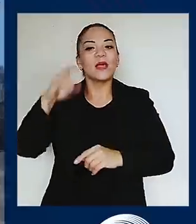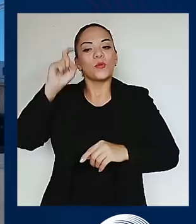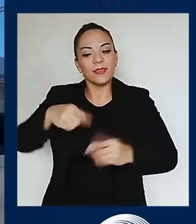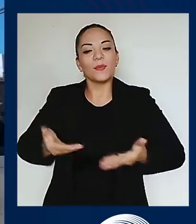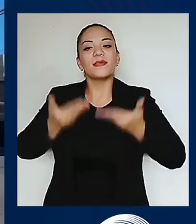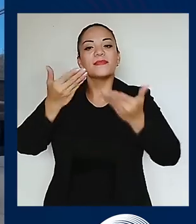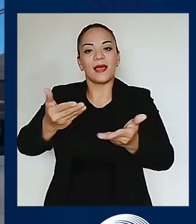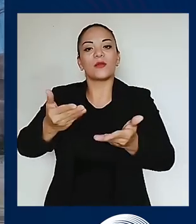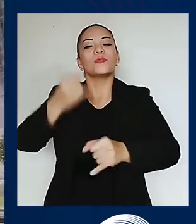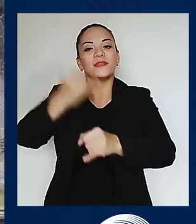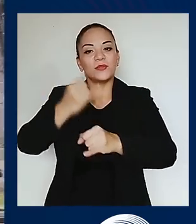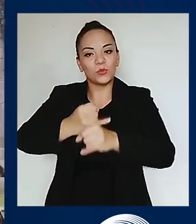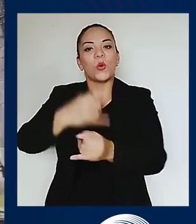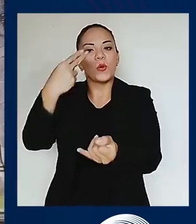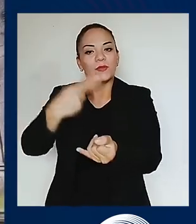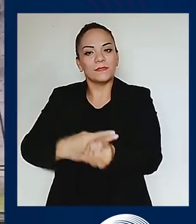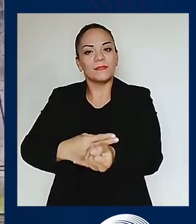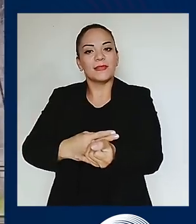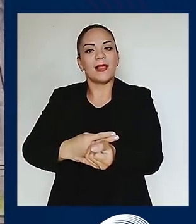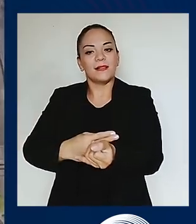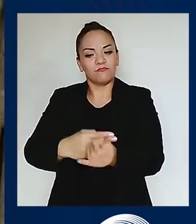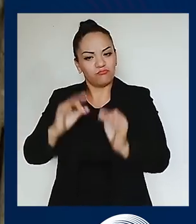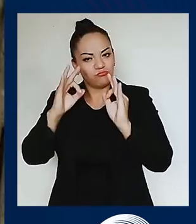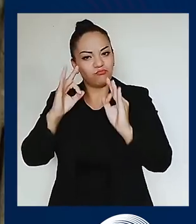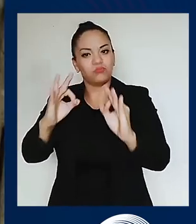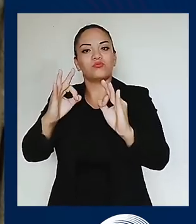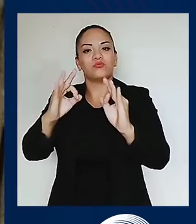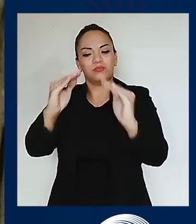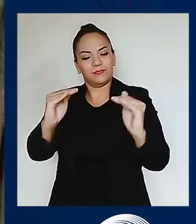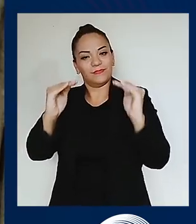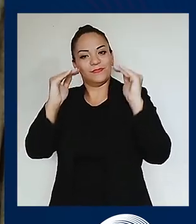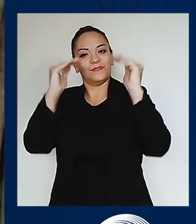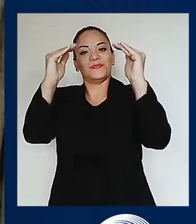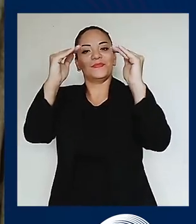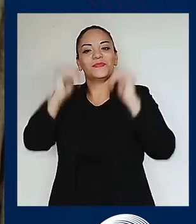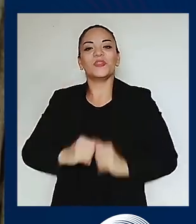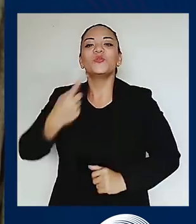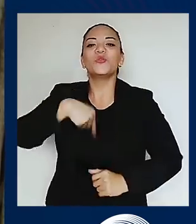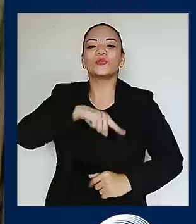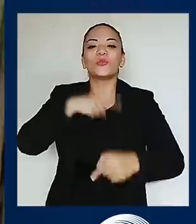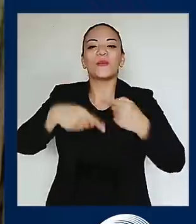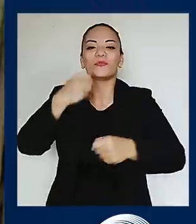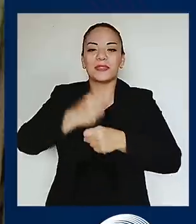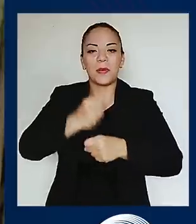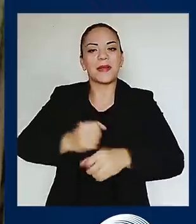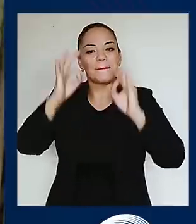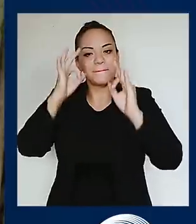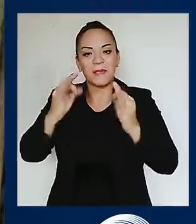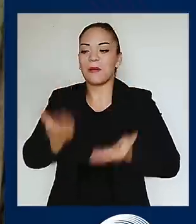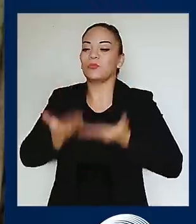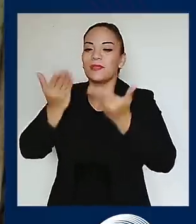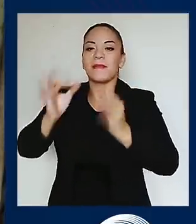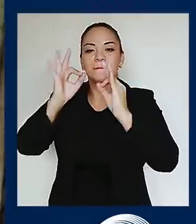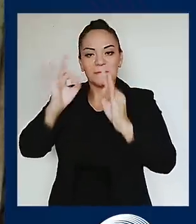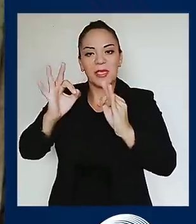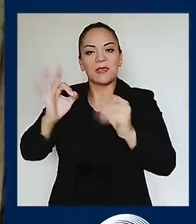médico seguro y de primer mundo. Y nosotros lo vamos a hacer bien y con total